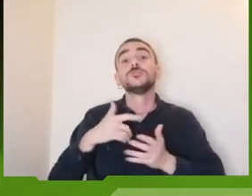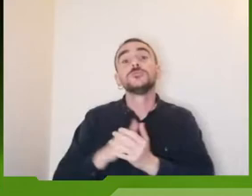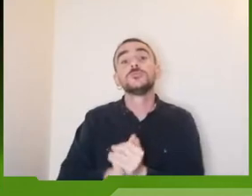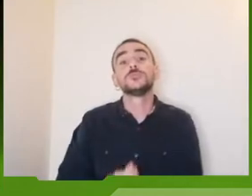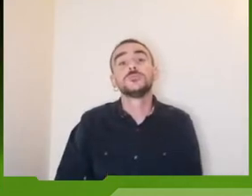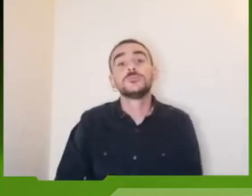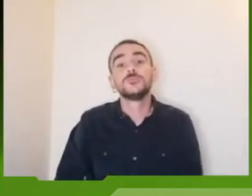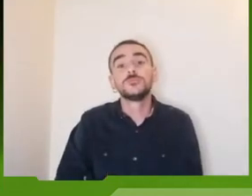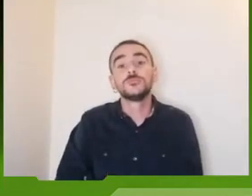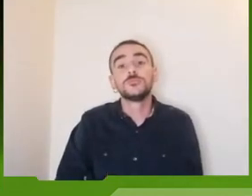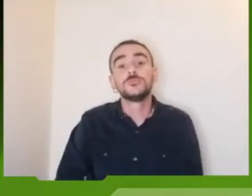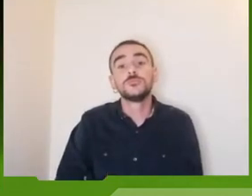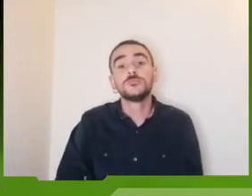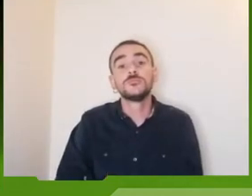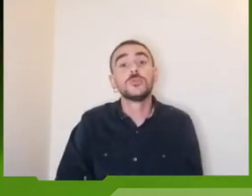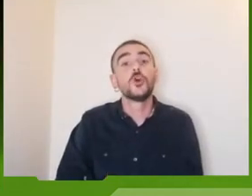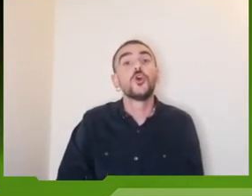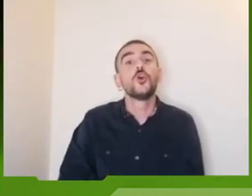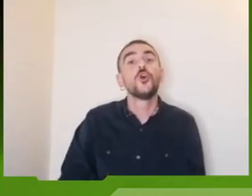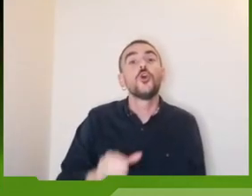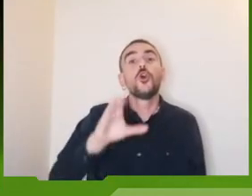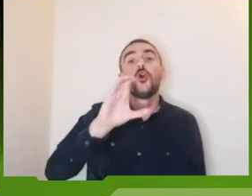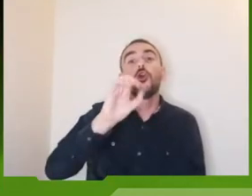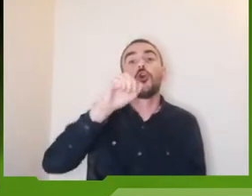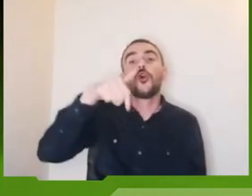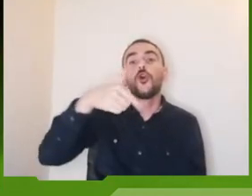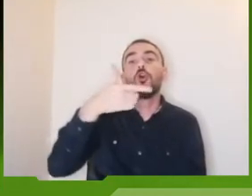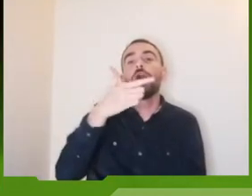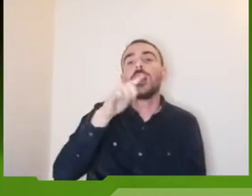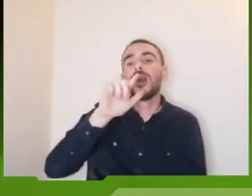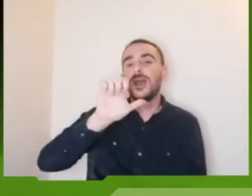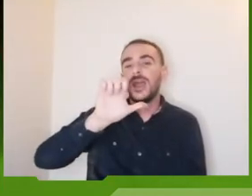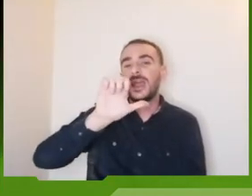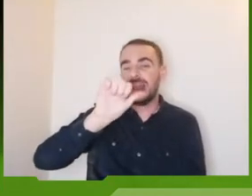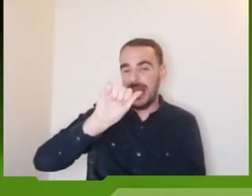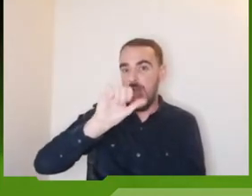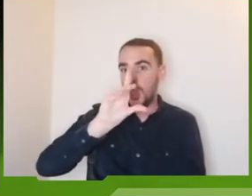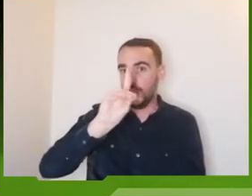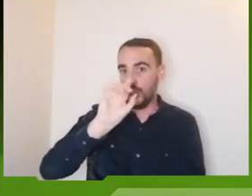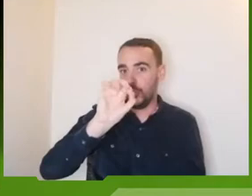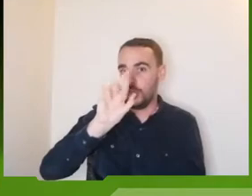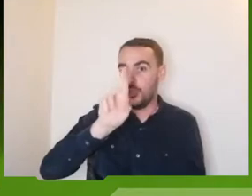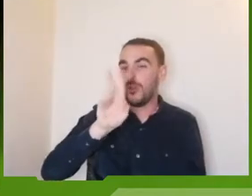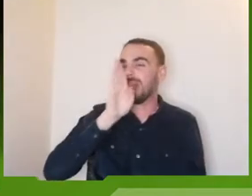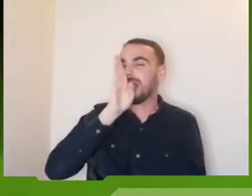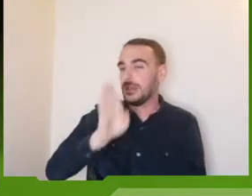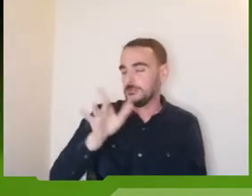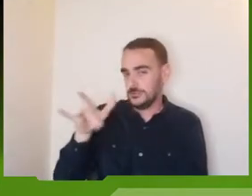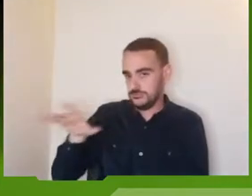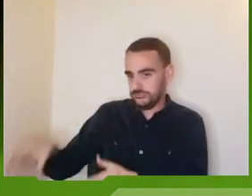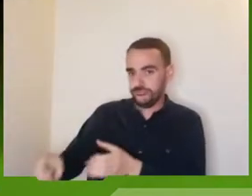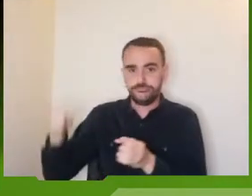y directamente del congelador las frío cuando quiero. No tienes que esperar a que se descongele.